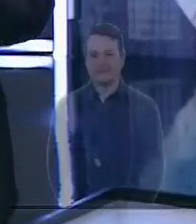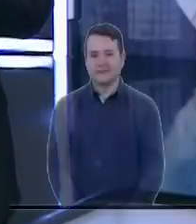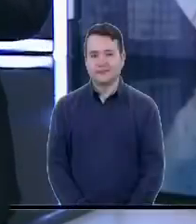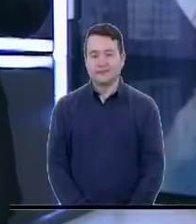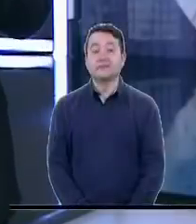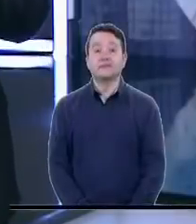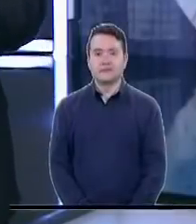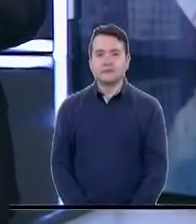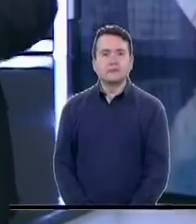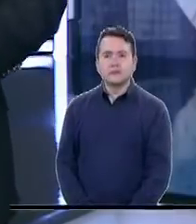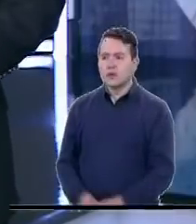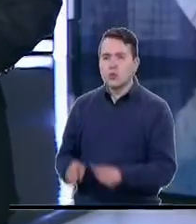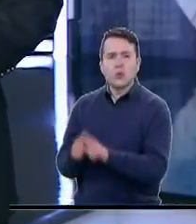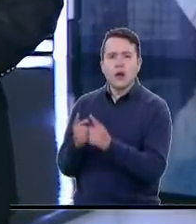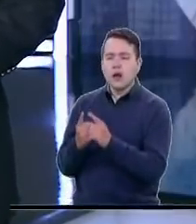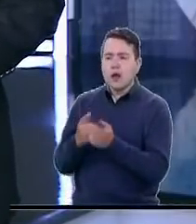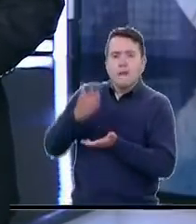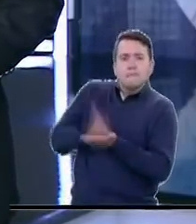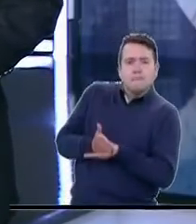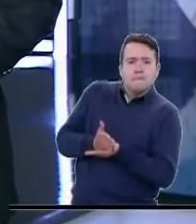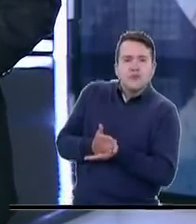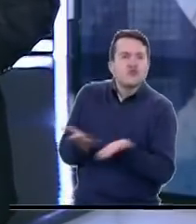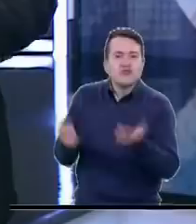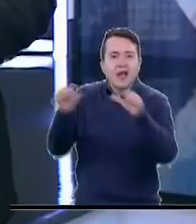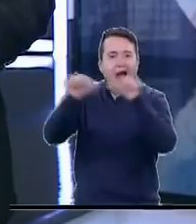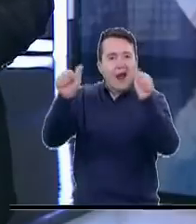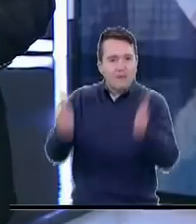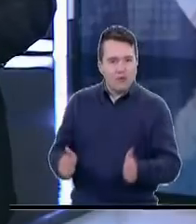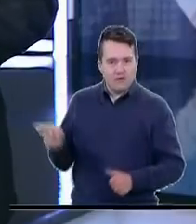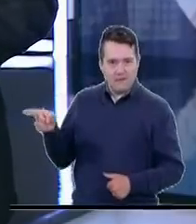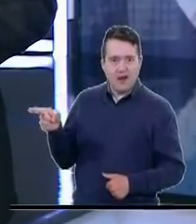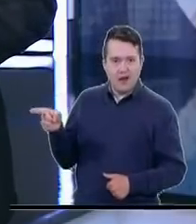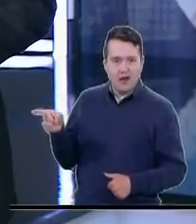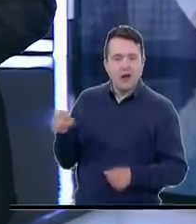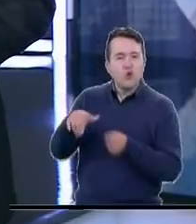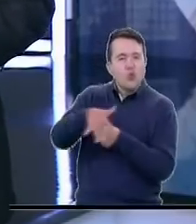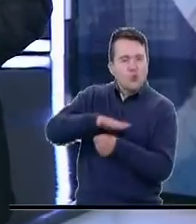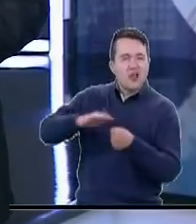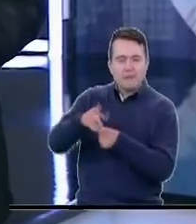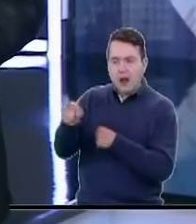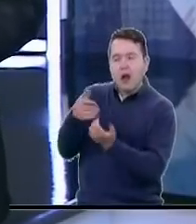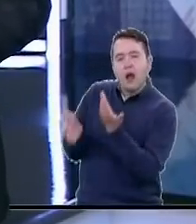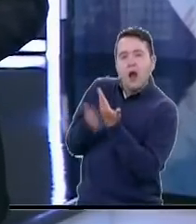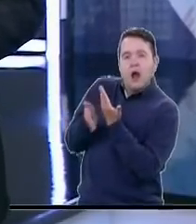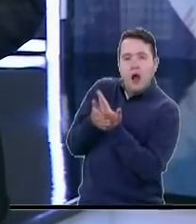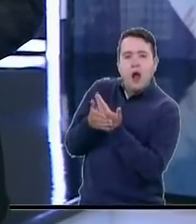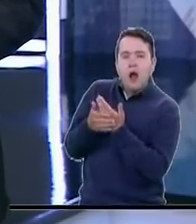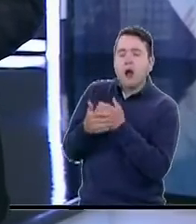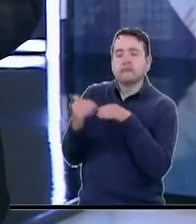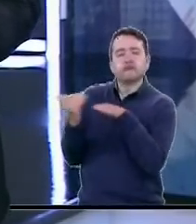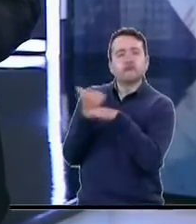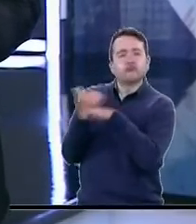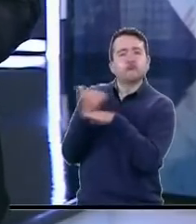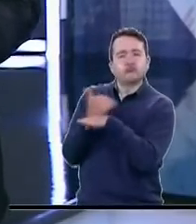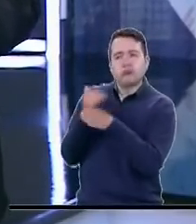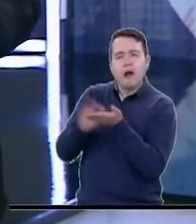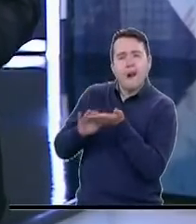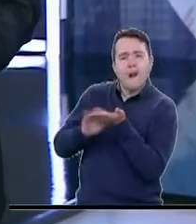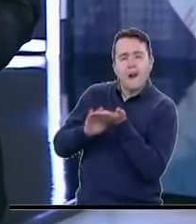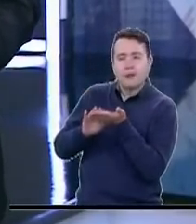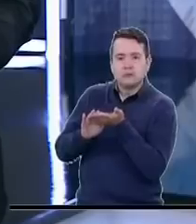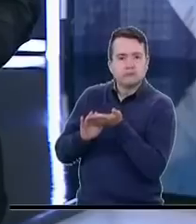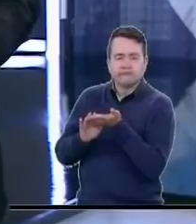el muro del aislamiento. Desde Anapoima, Cundinamarca, nos informan sobre una estructura de la nueva vía que ha causado graves perjuicios a